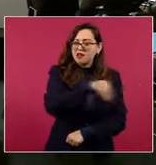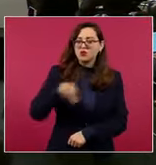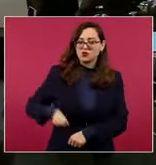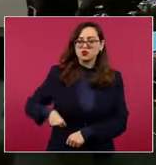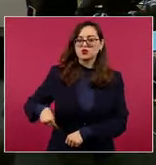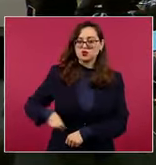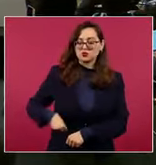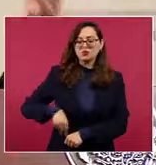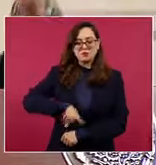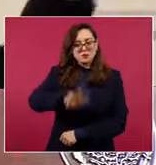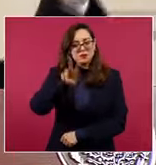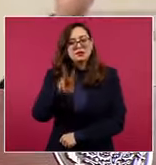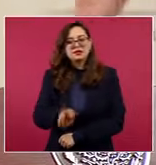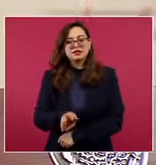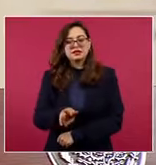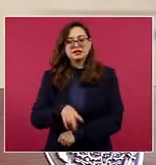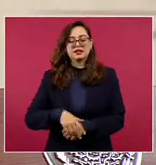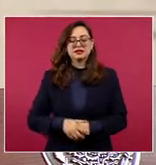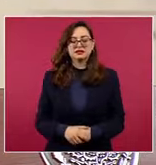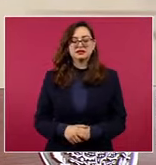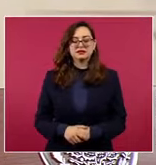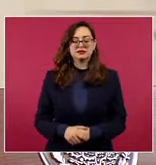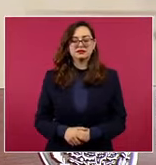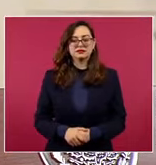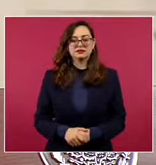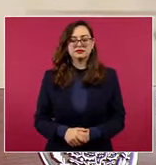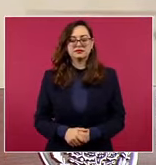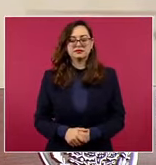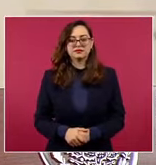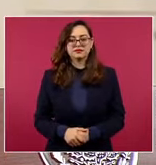Pero a muchos